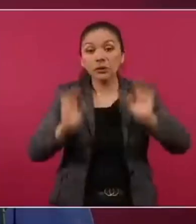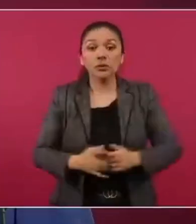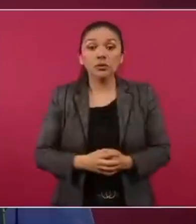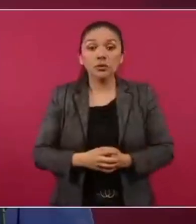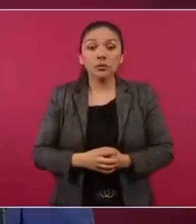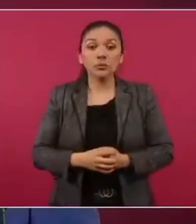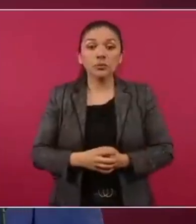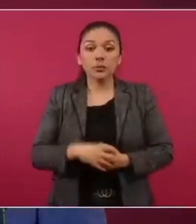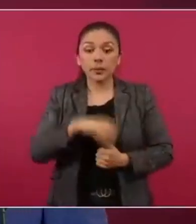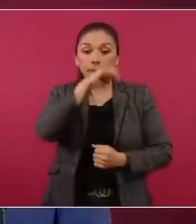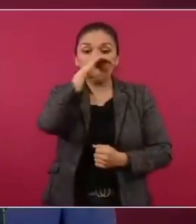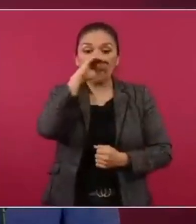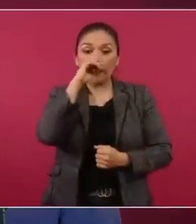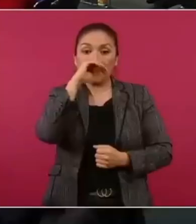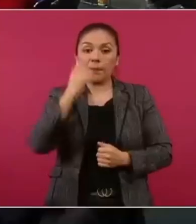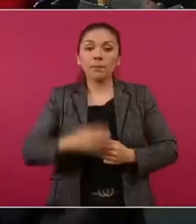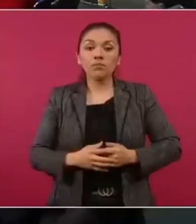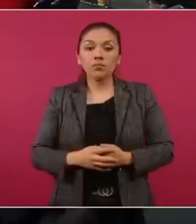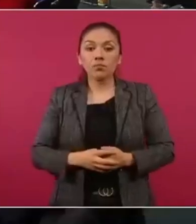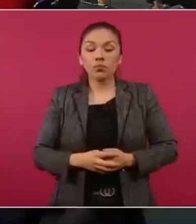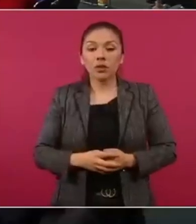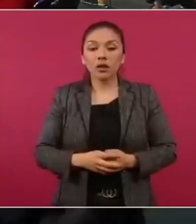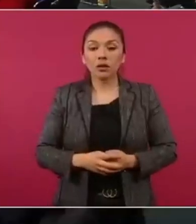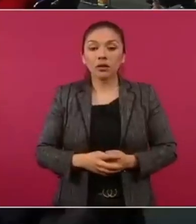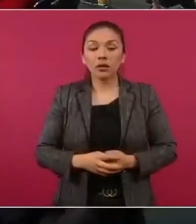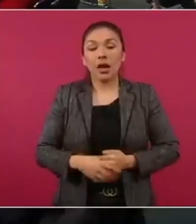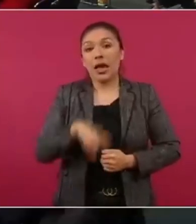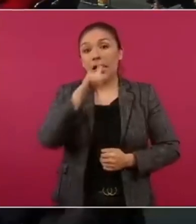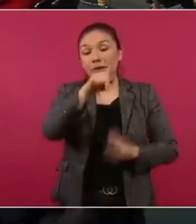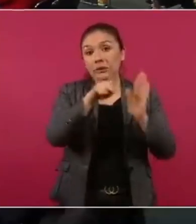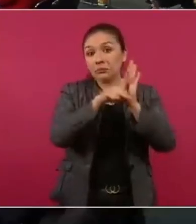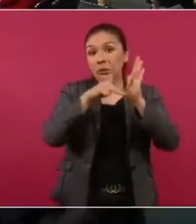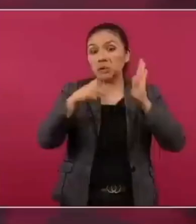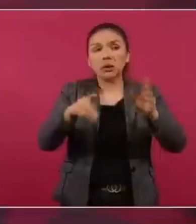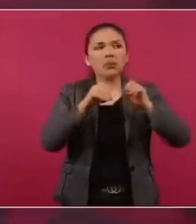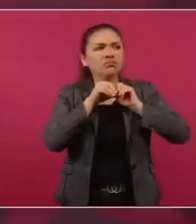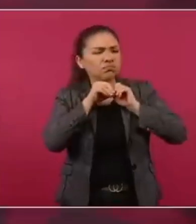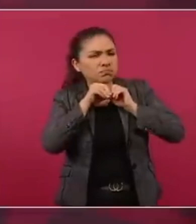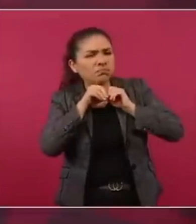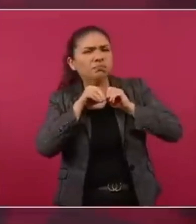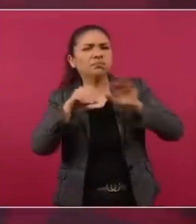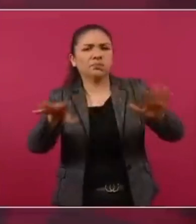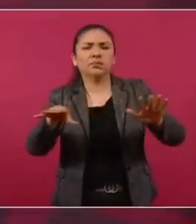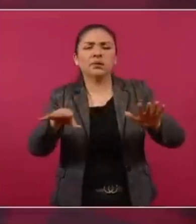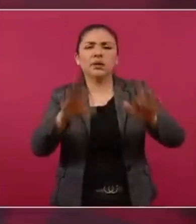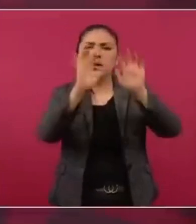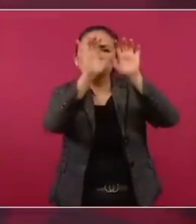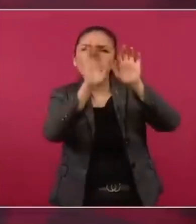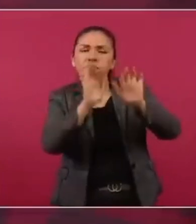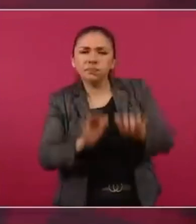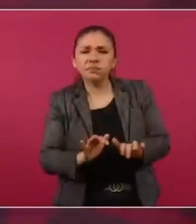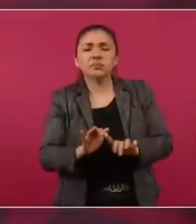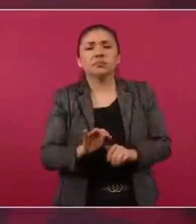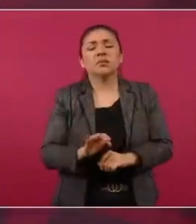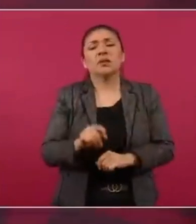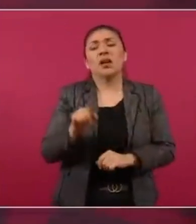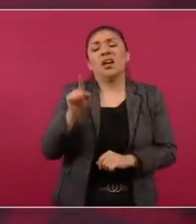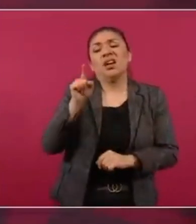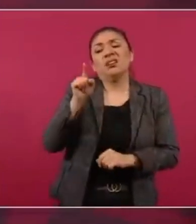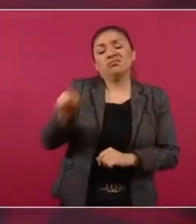Washington Post en algún periódico de sacó un artículo acusándolo